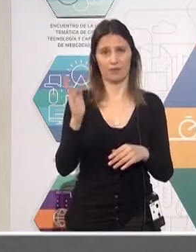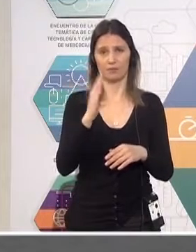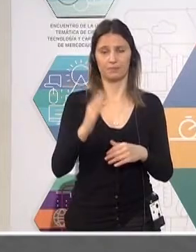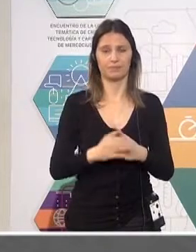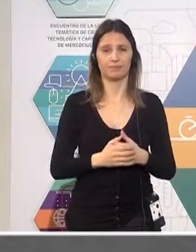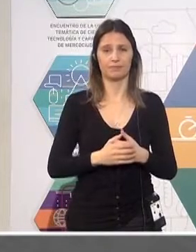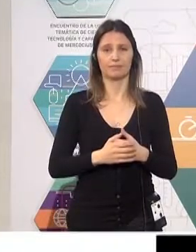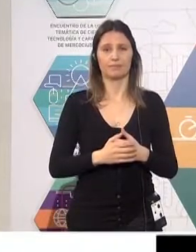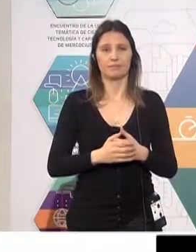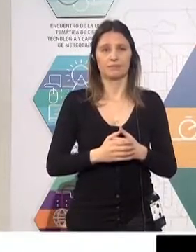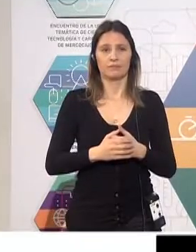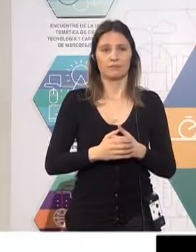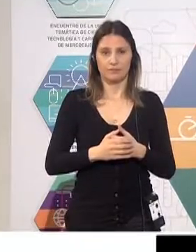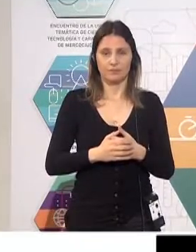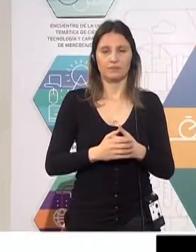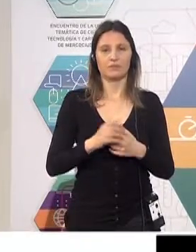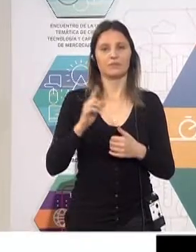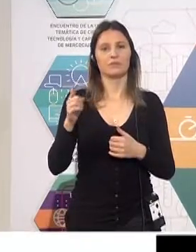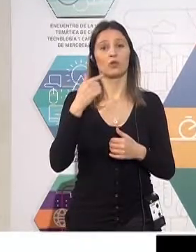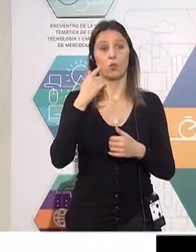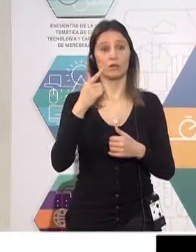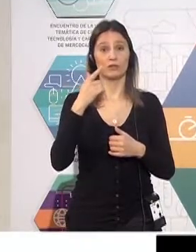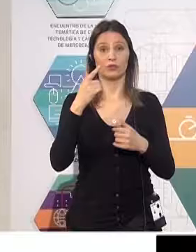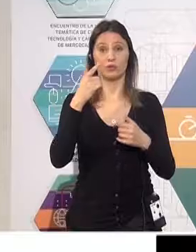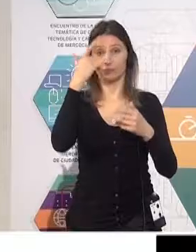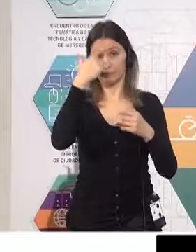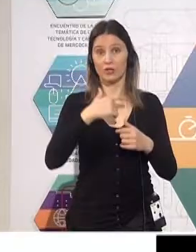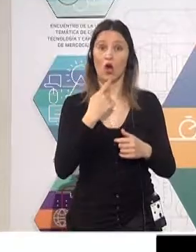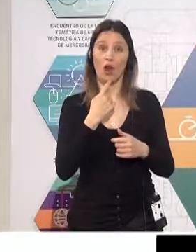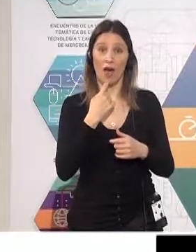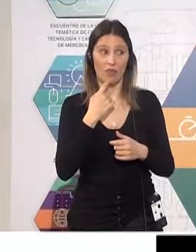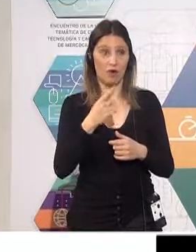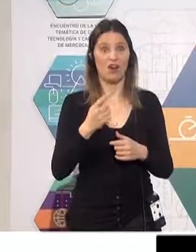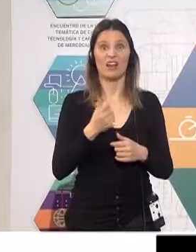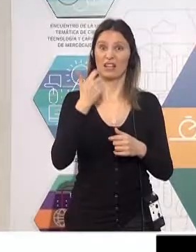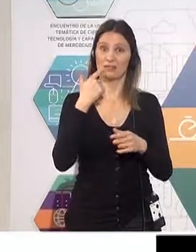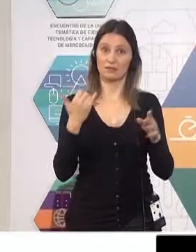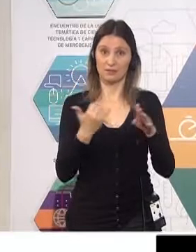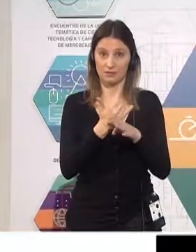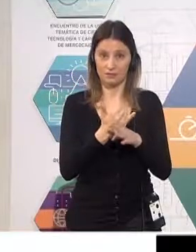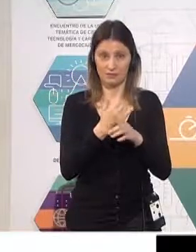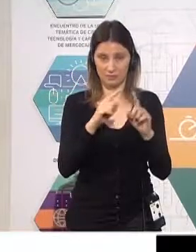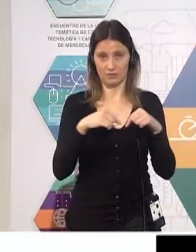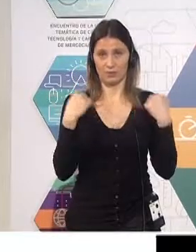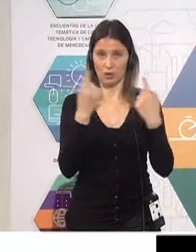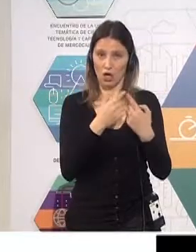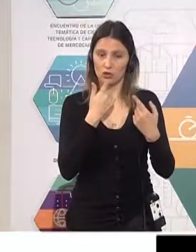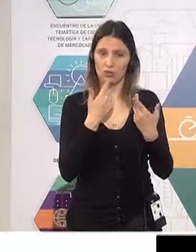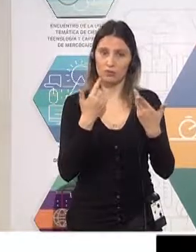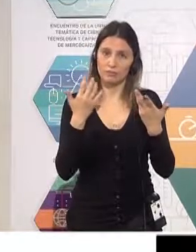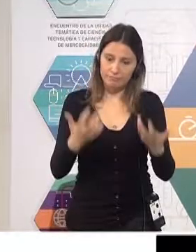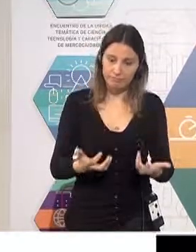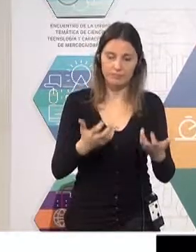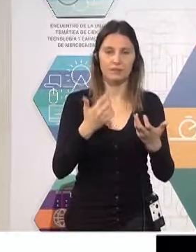como que decía nuestro querido chapulín colorado' casi como sin querer queriendo nos fuimos sumergiendo en